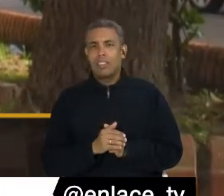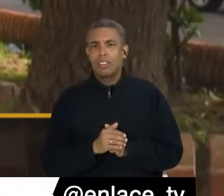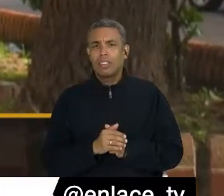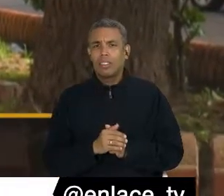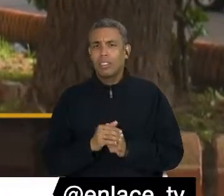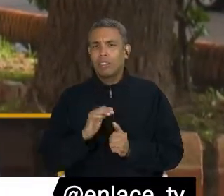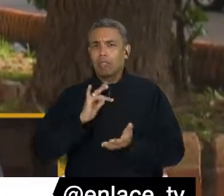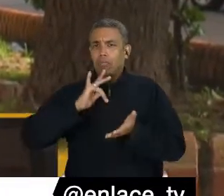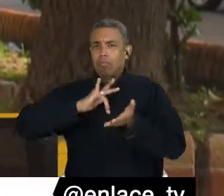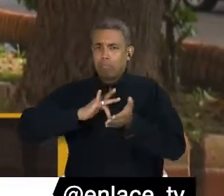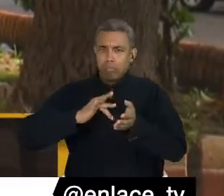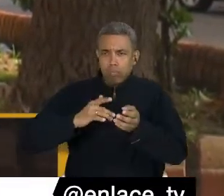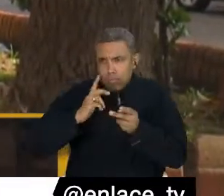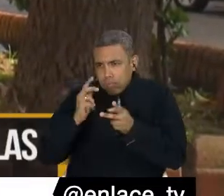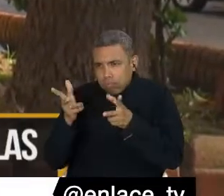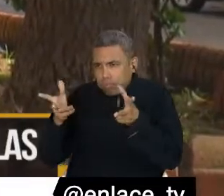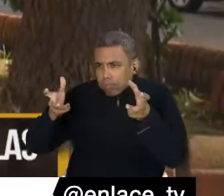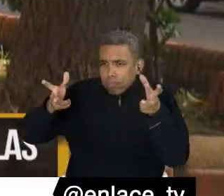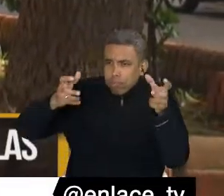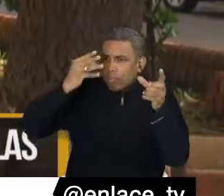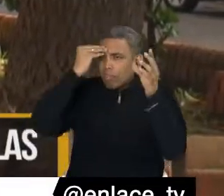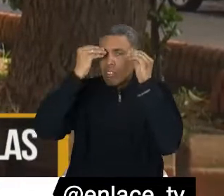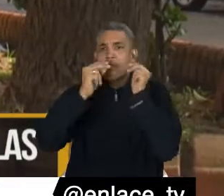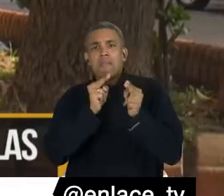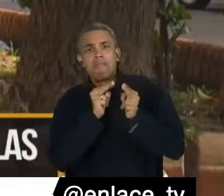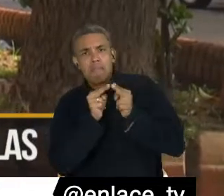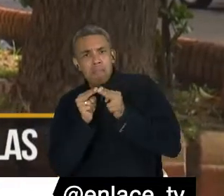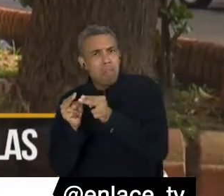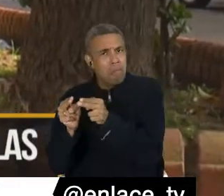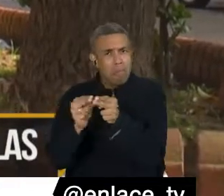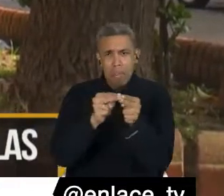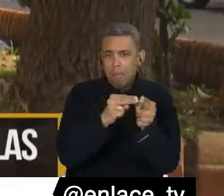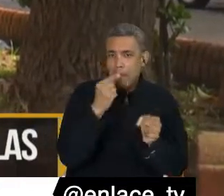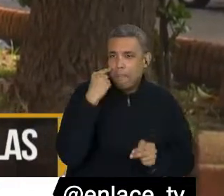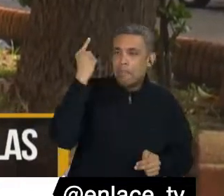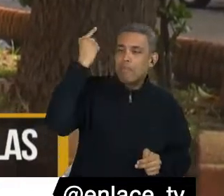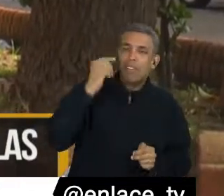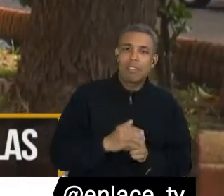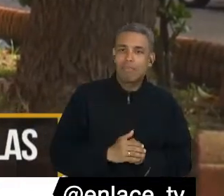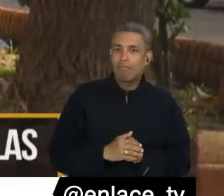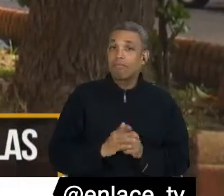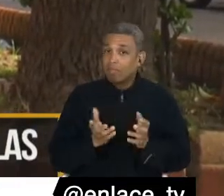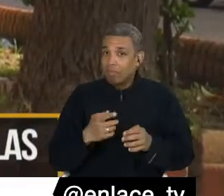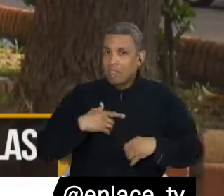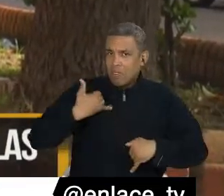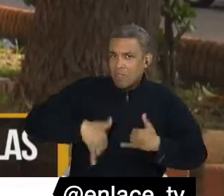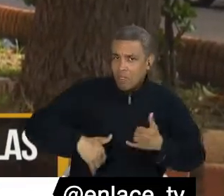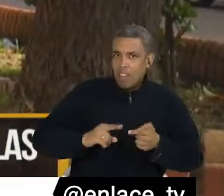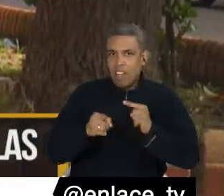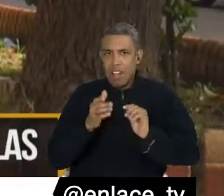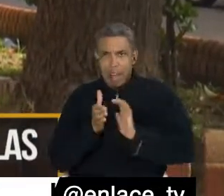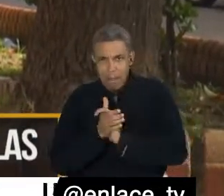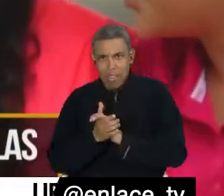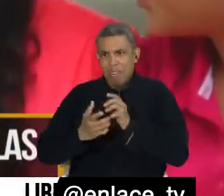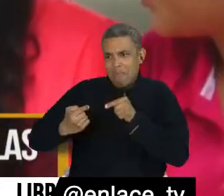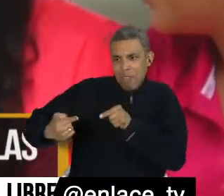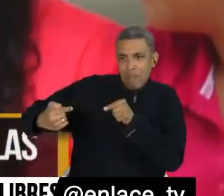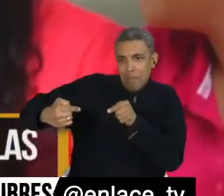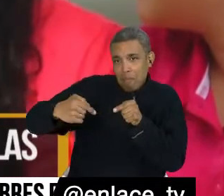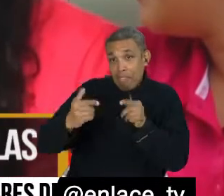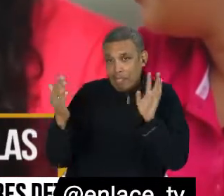fue muy buena porque pude conocer a nuevas personas y pude jugar contra mis amigos y también con ellos.